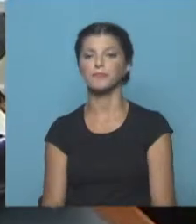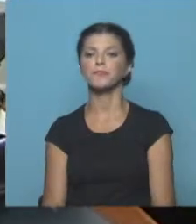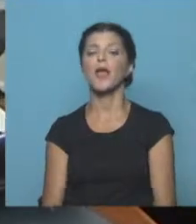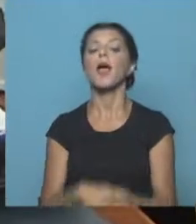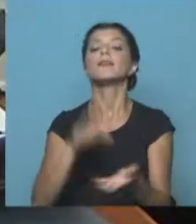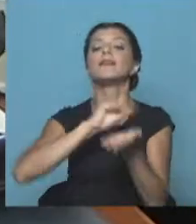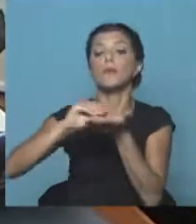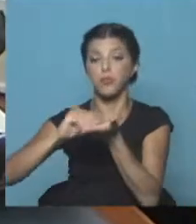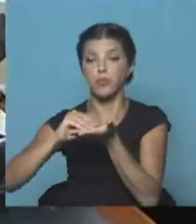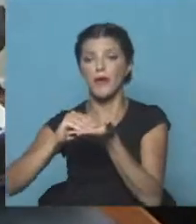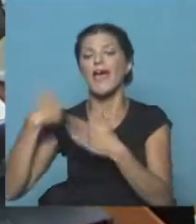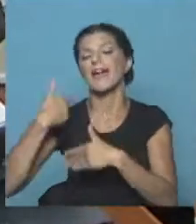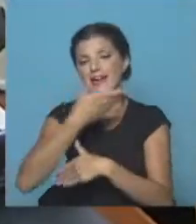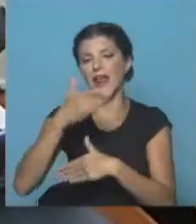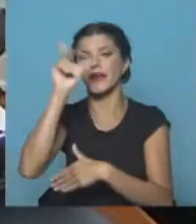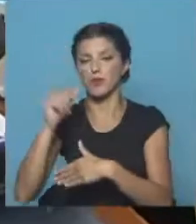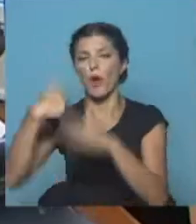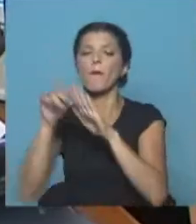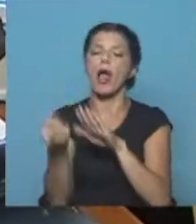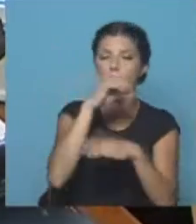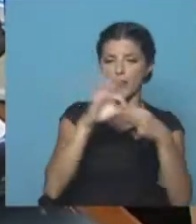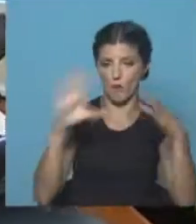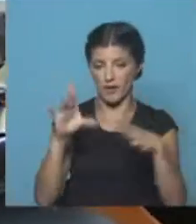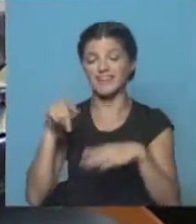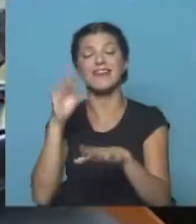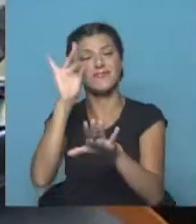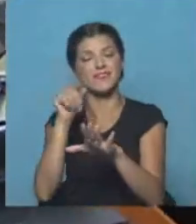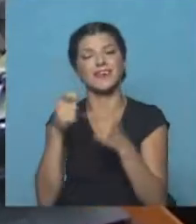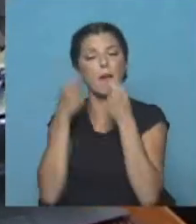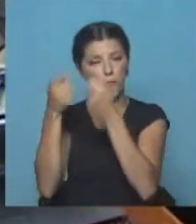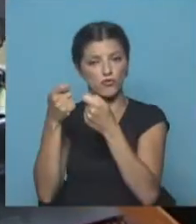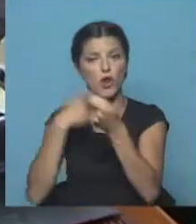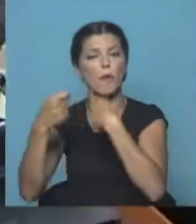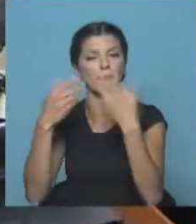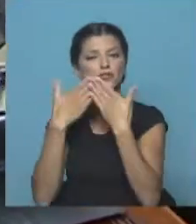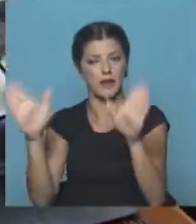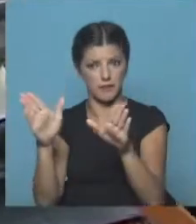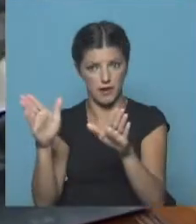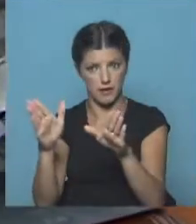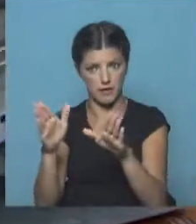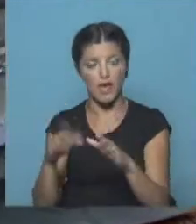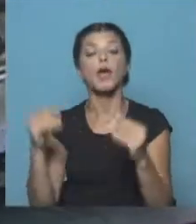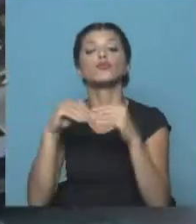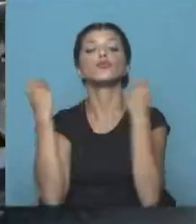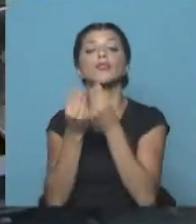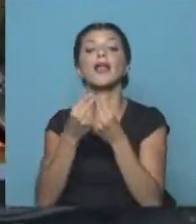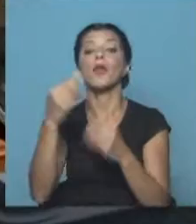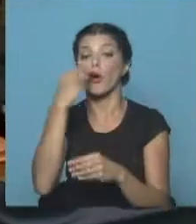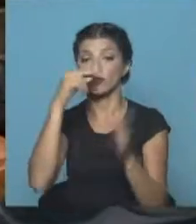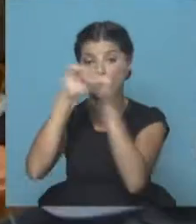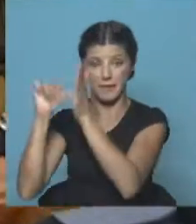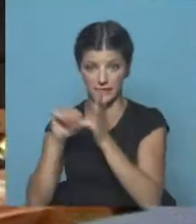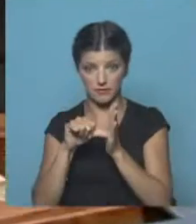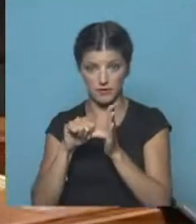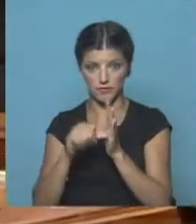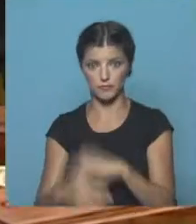por los republicanos que difícilmente apoyarían ese tratado de libre comercio entre 11 naciones. Everyone